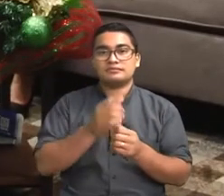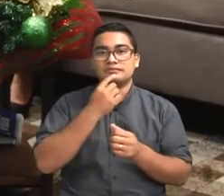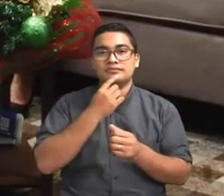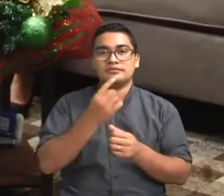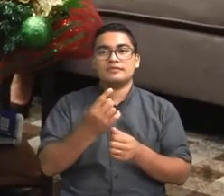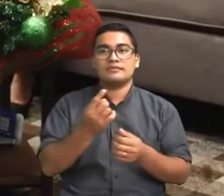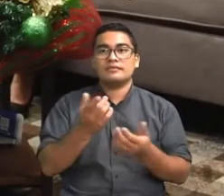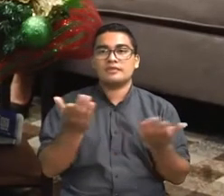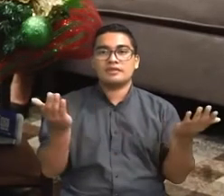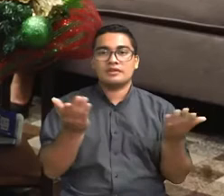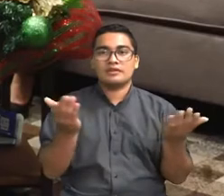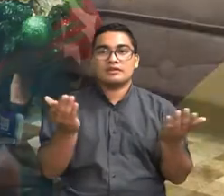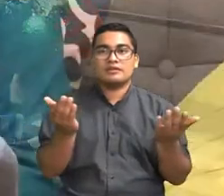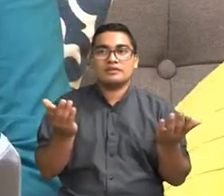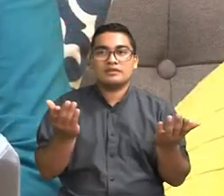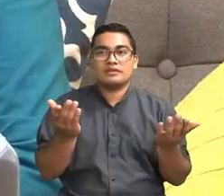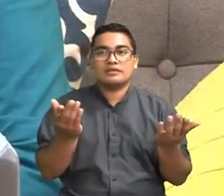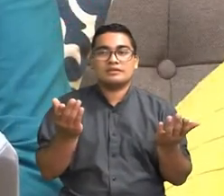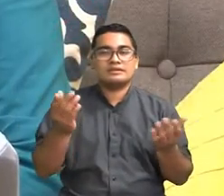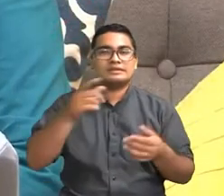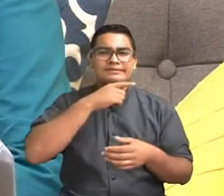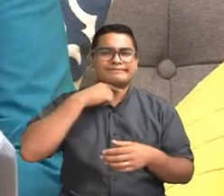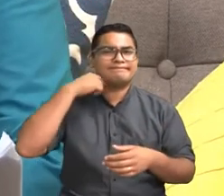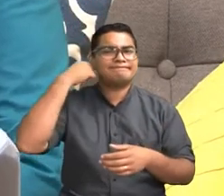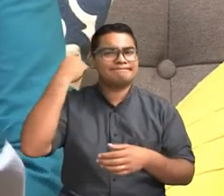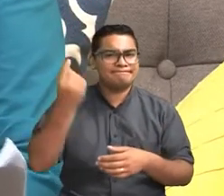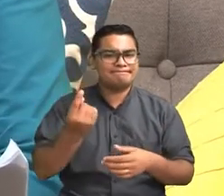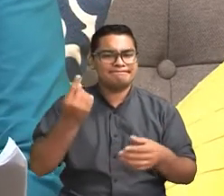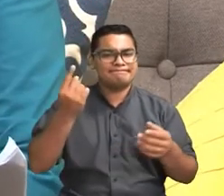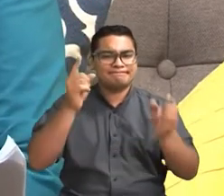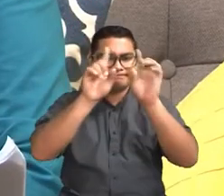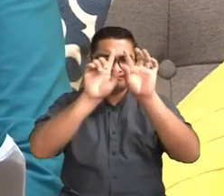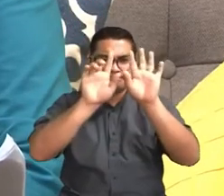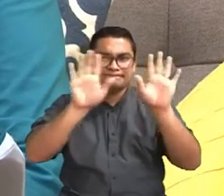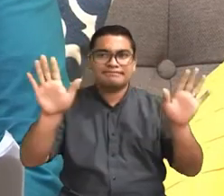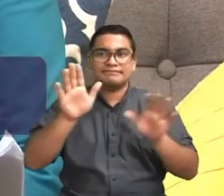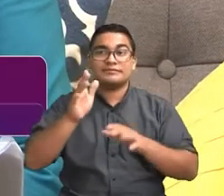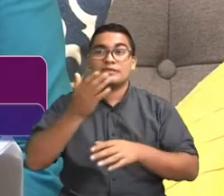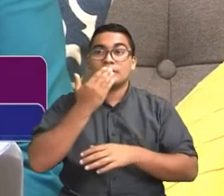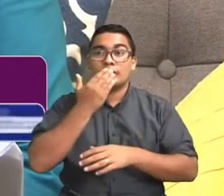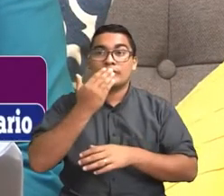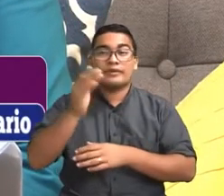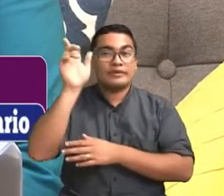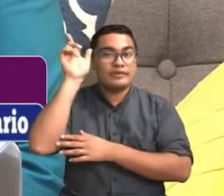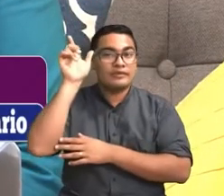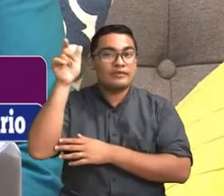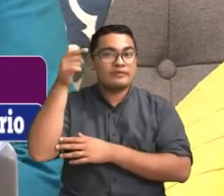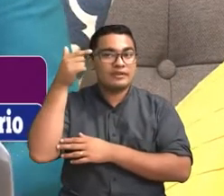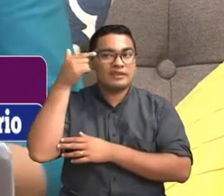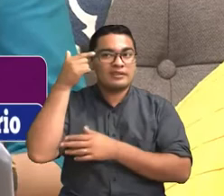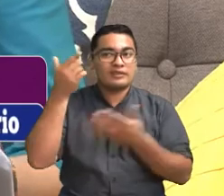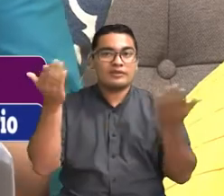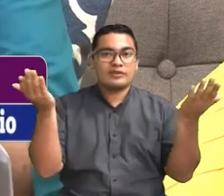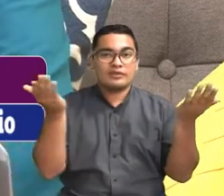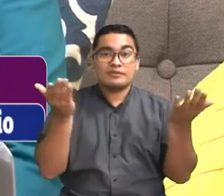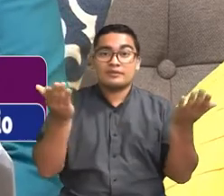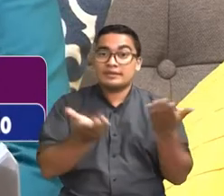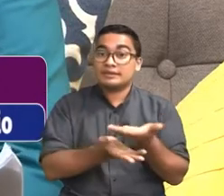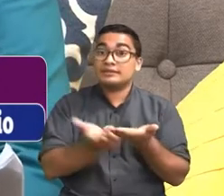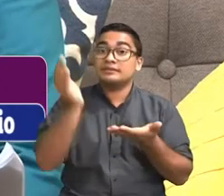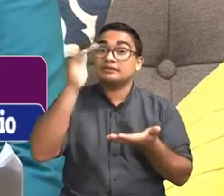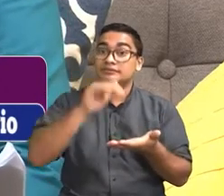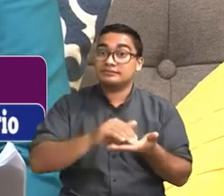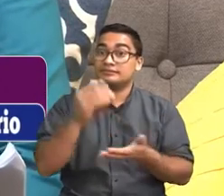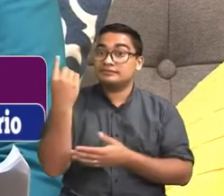que estoy clara y convencida que una de las prioridades que tiene el gobierno es la restitución de